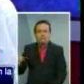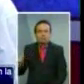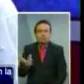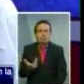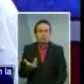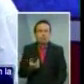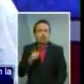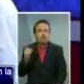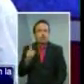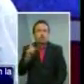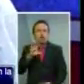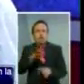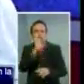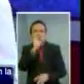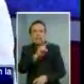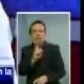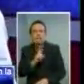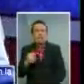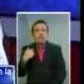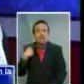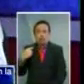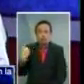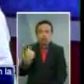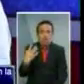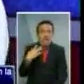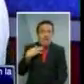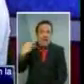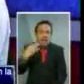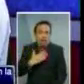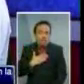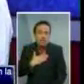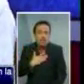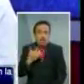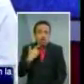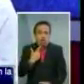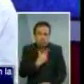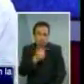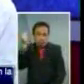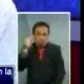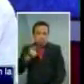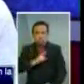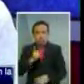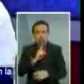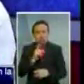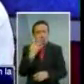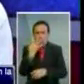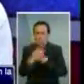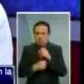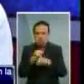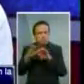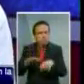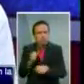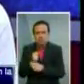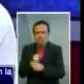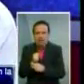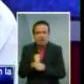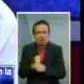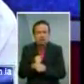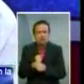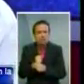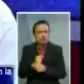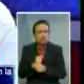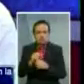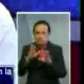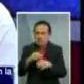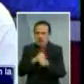porque los electores no han elegido a esa persona. A mí la gente me eligió, yo voy a seguir trabajando, yo no me voy del distrito. Voy a seguir trabajando los 4 años con la misma intensidad de los